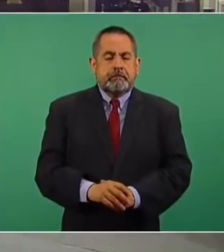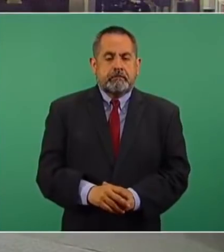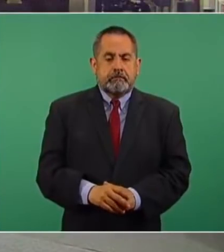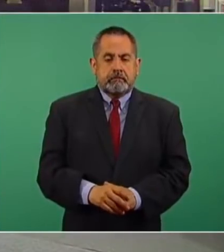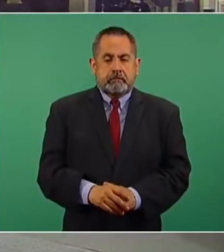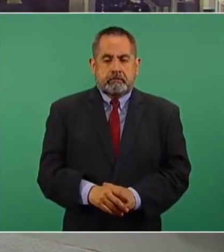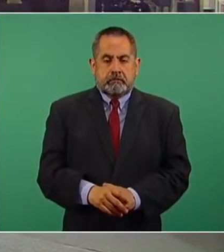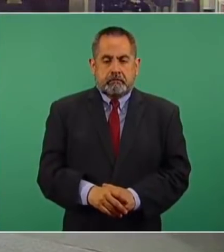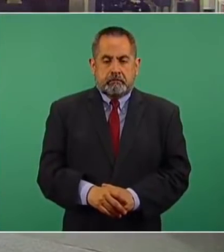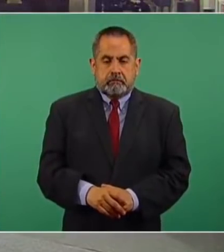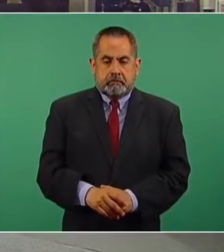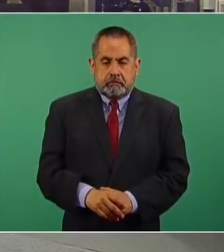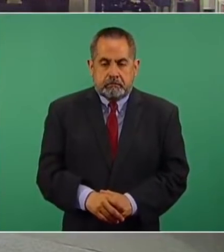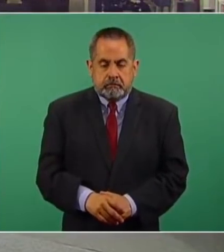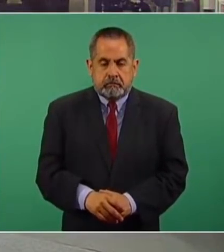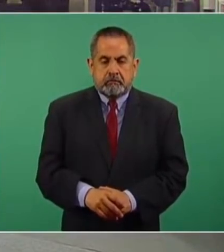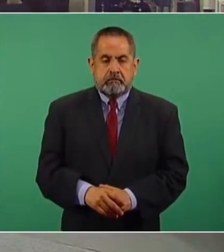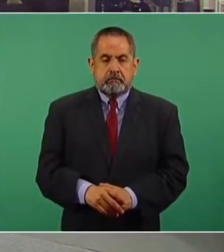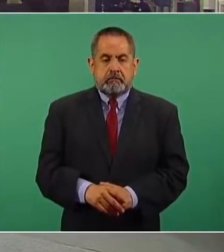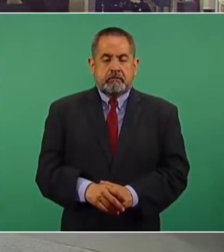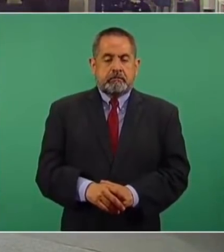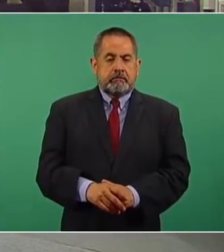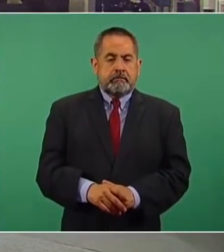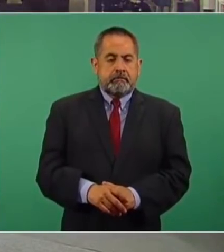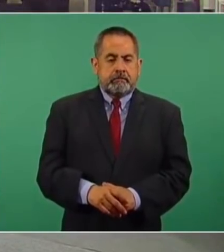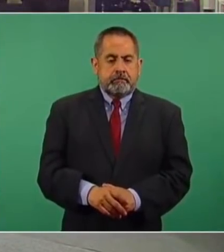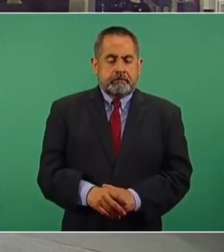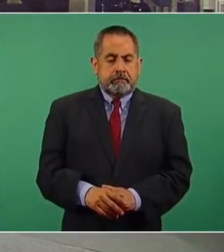estafa maestra se tendría que regresar también. Lo